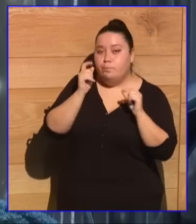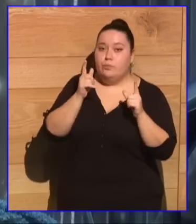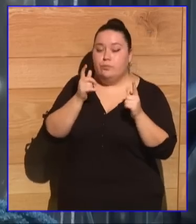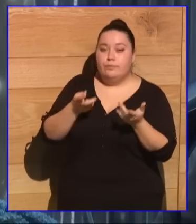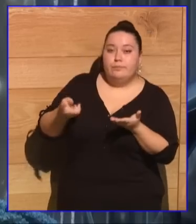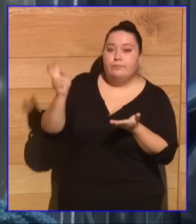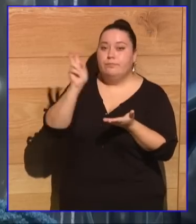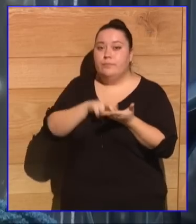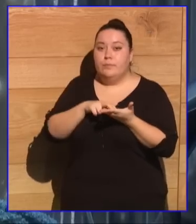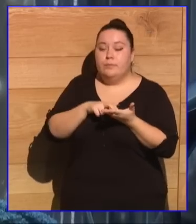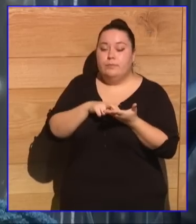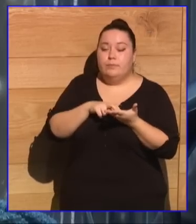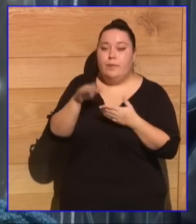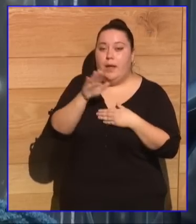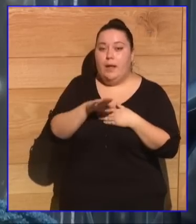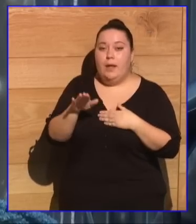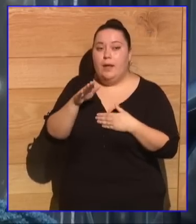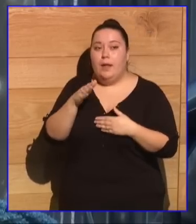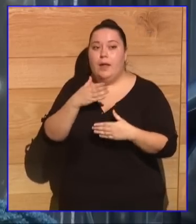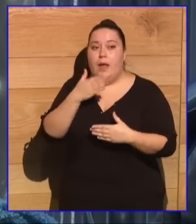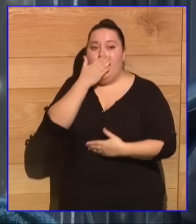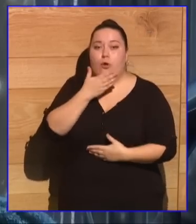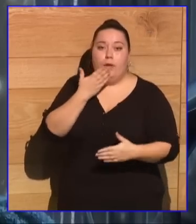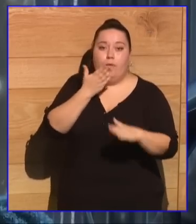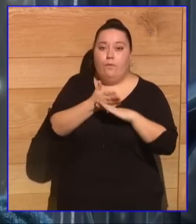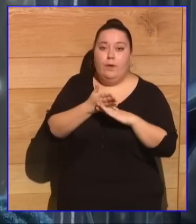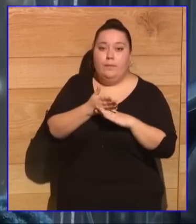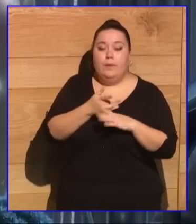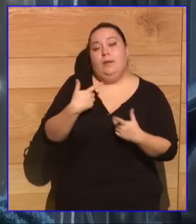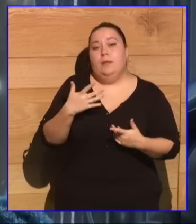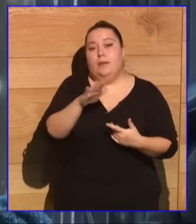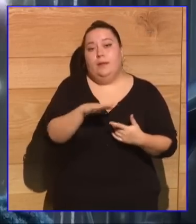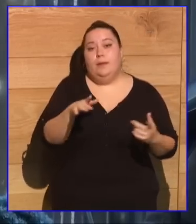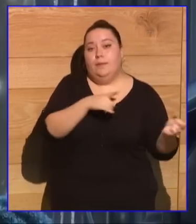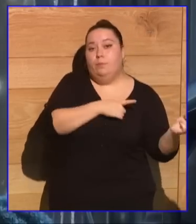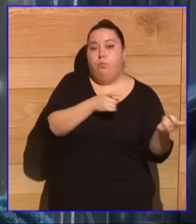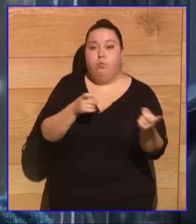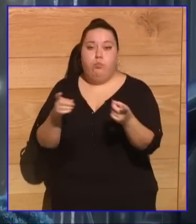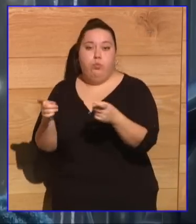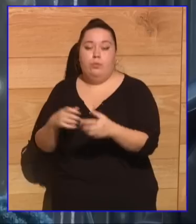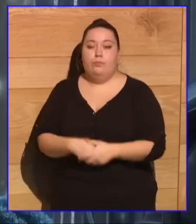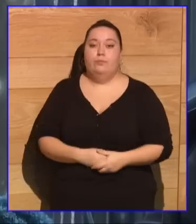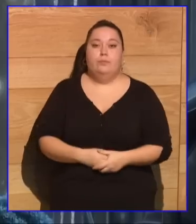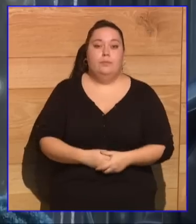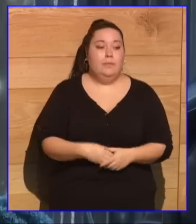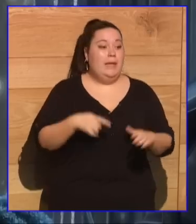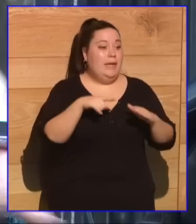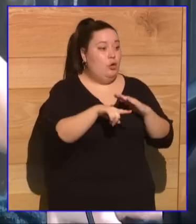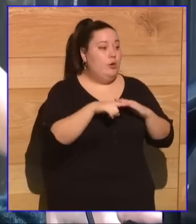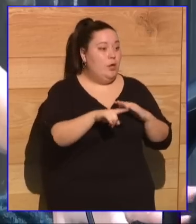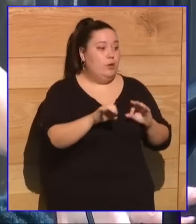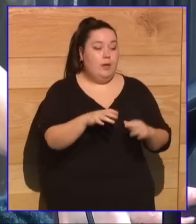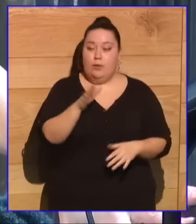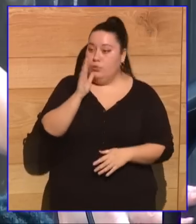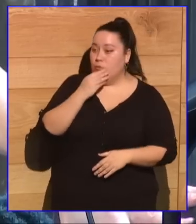la guardería que había al lado de su casa y cosió a todos a tiros. Y entonces... No es bonito, ¿ves? No, Los niños- es ironía, niños. No es bonito. No,